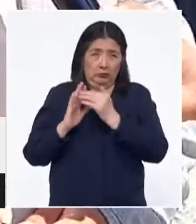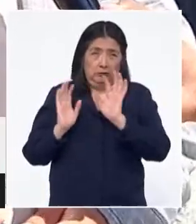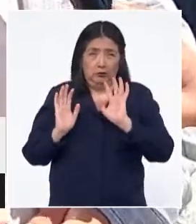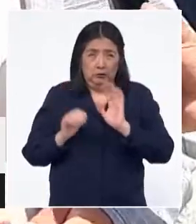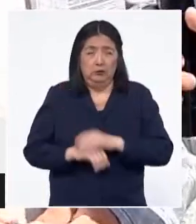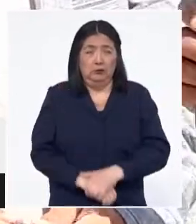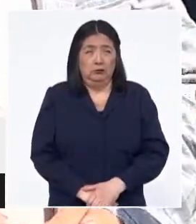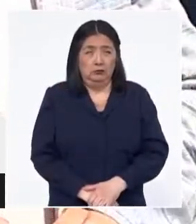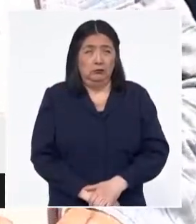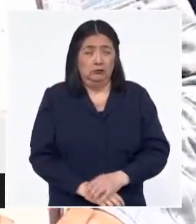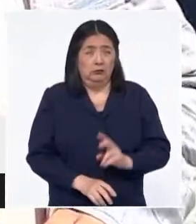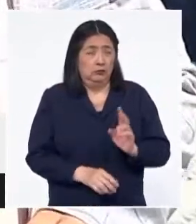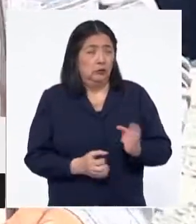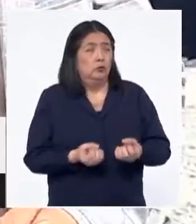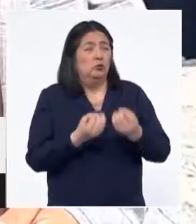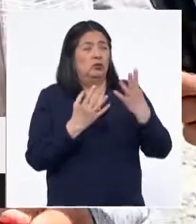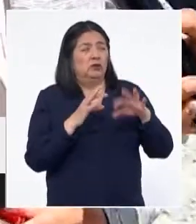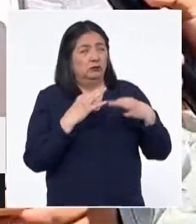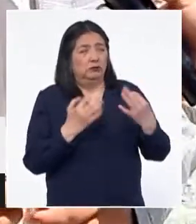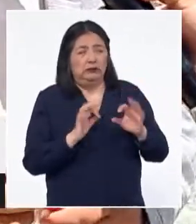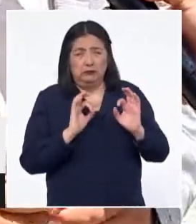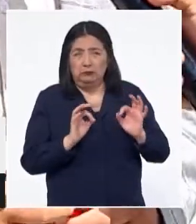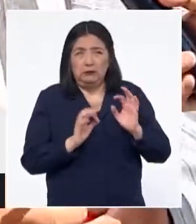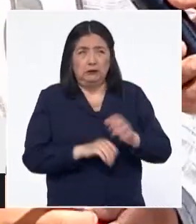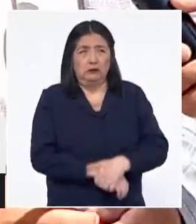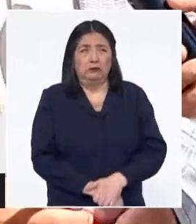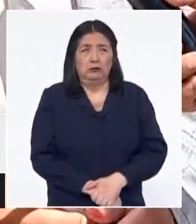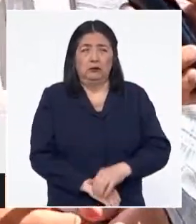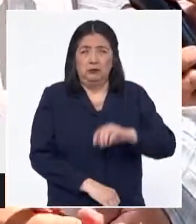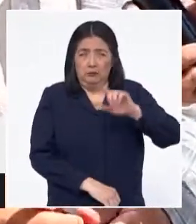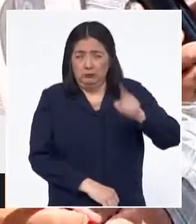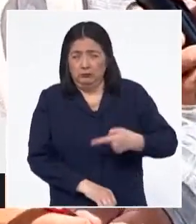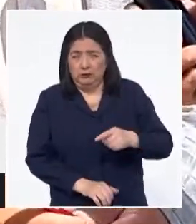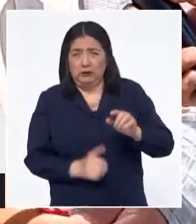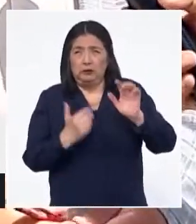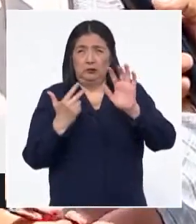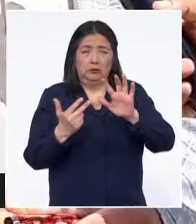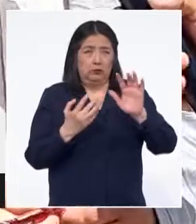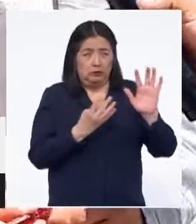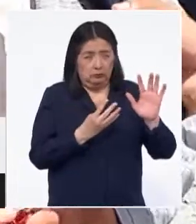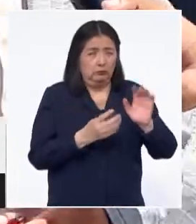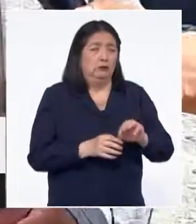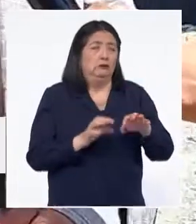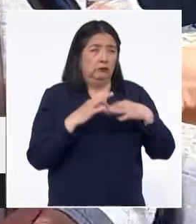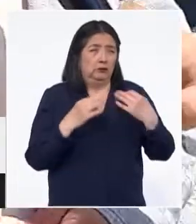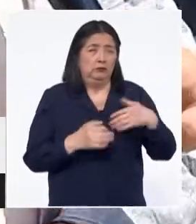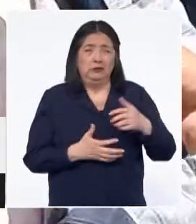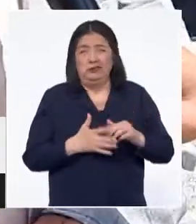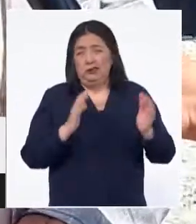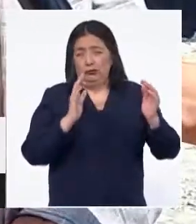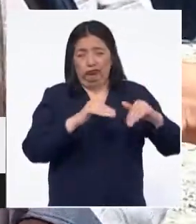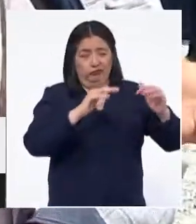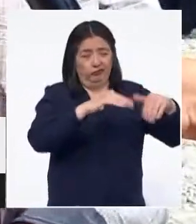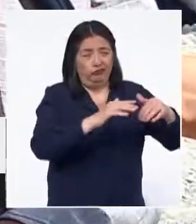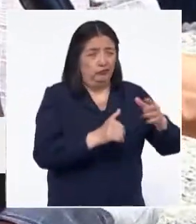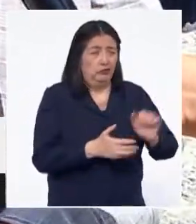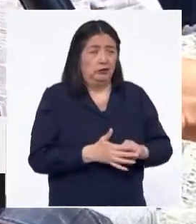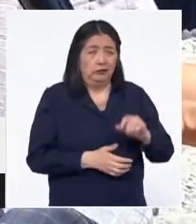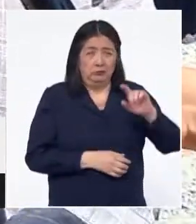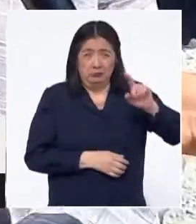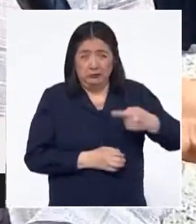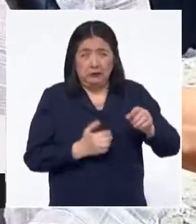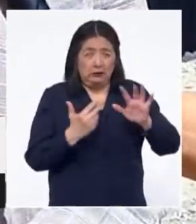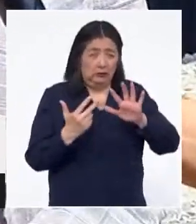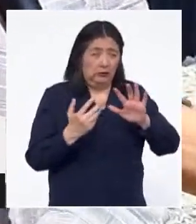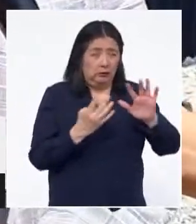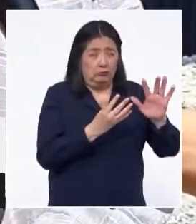buen recaudo. ¿Cuántas familias están en riesgo? Son 1.089 familias que han sido damnificadas. Dentro de las